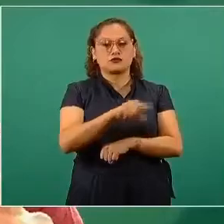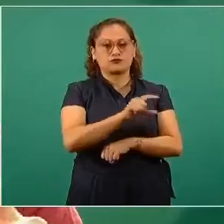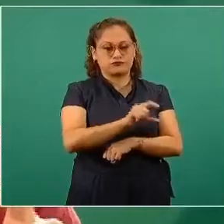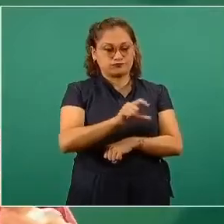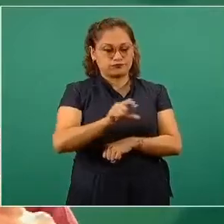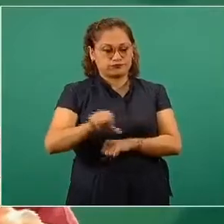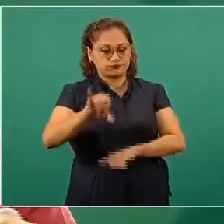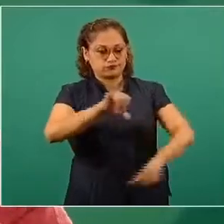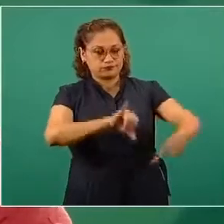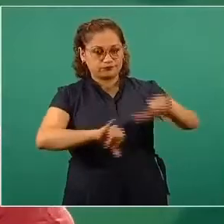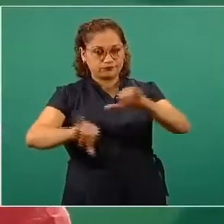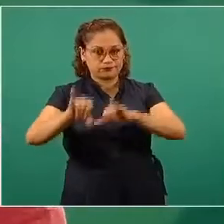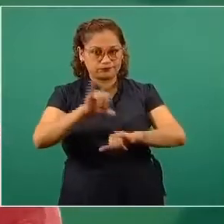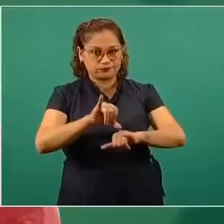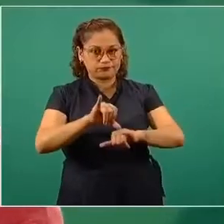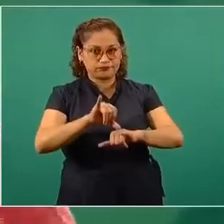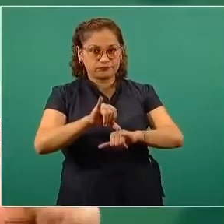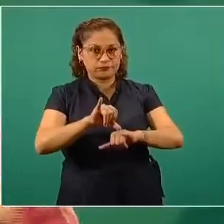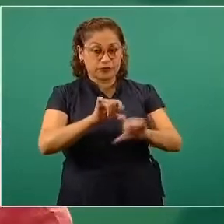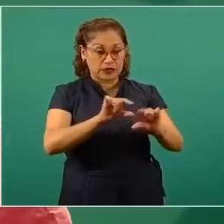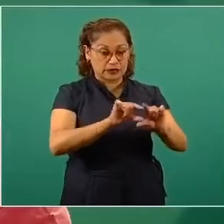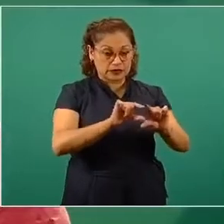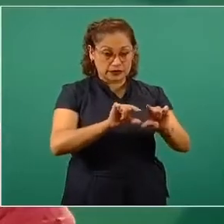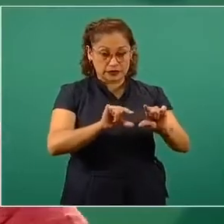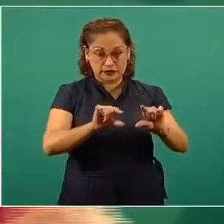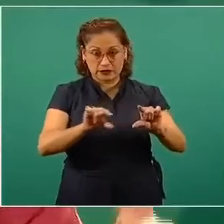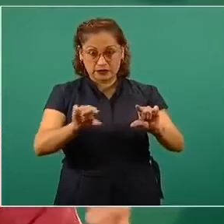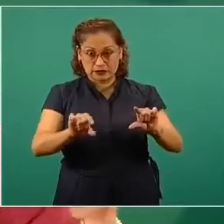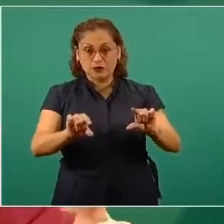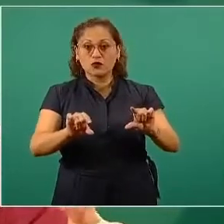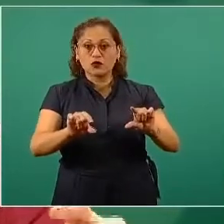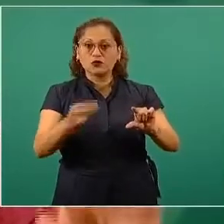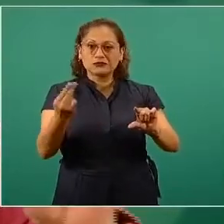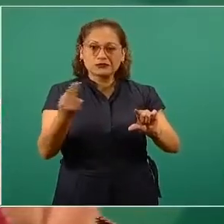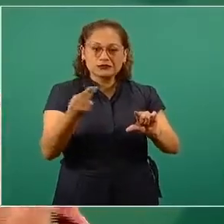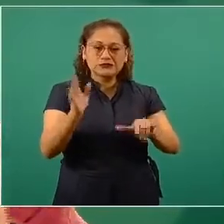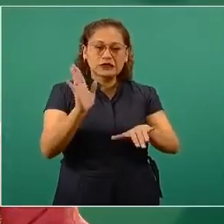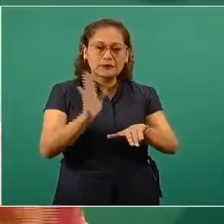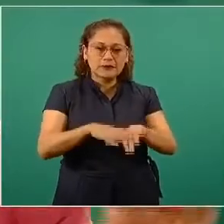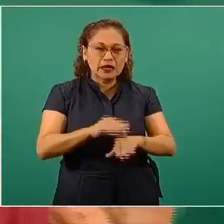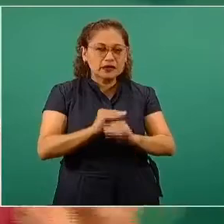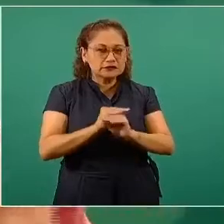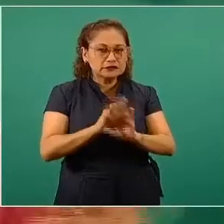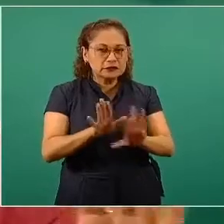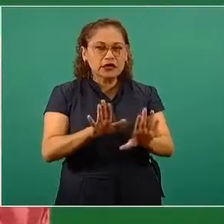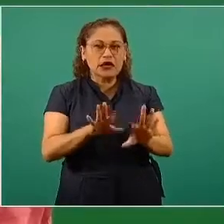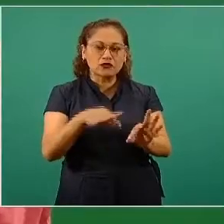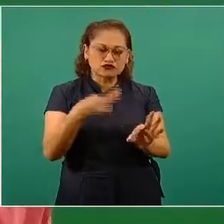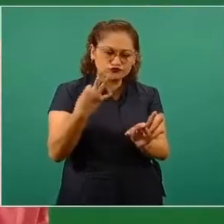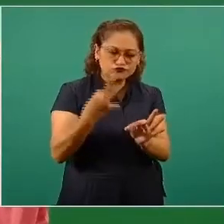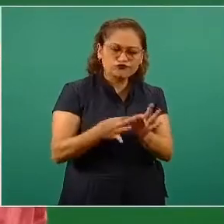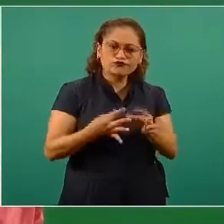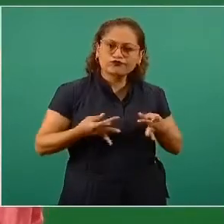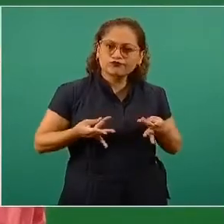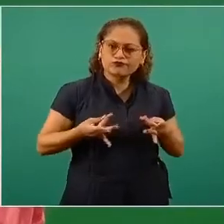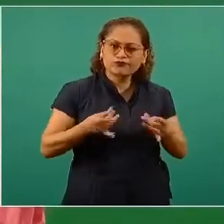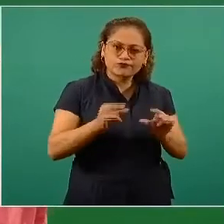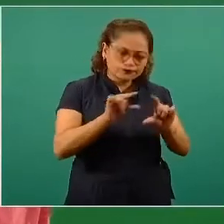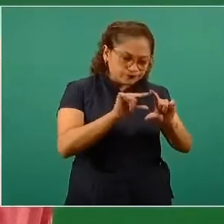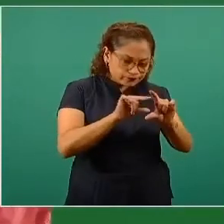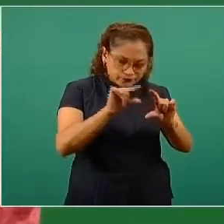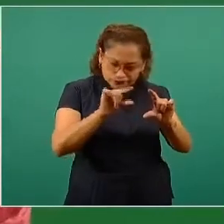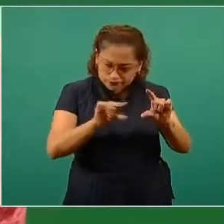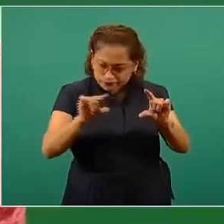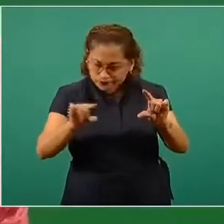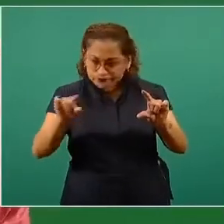El proceso de envasado ha requerido varios elementos de calibración para que estén los estándares de calidad más altos